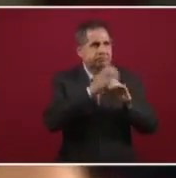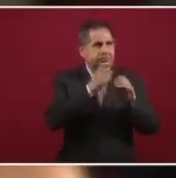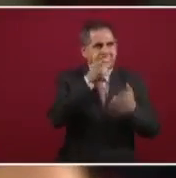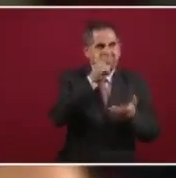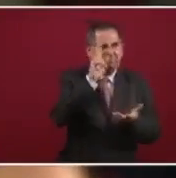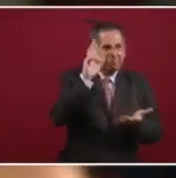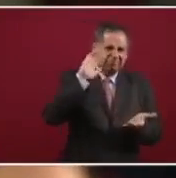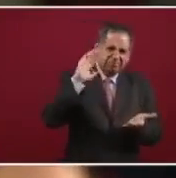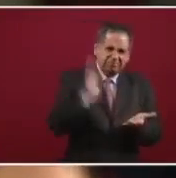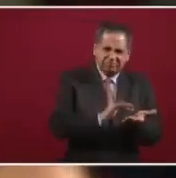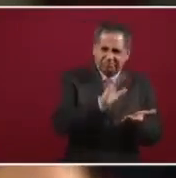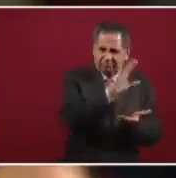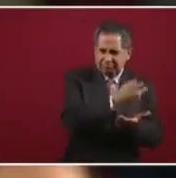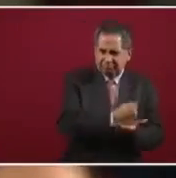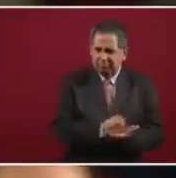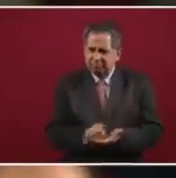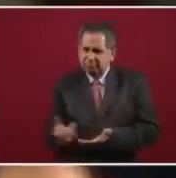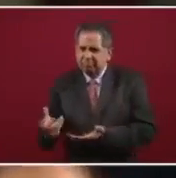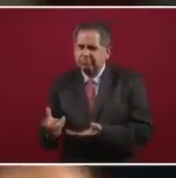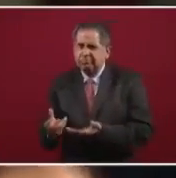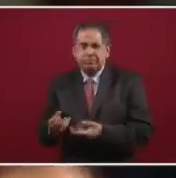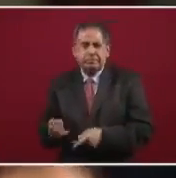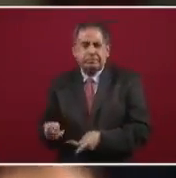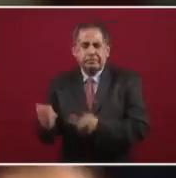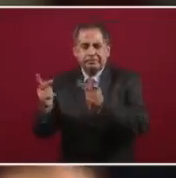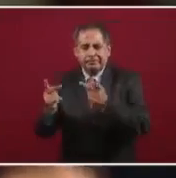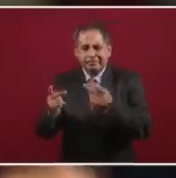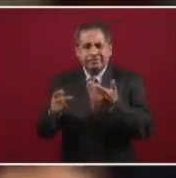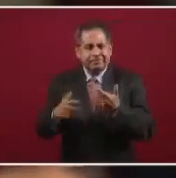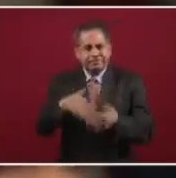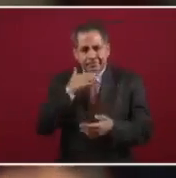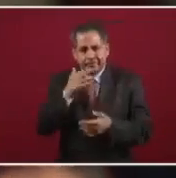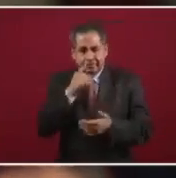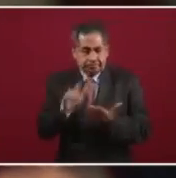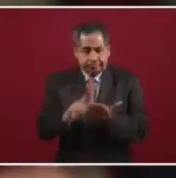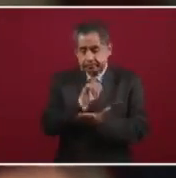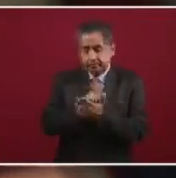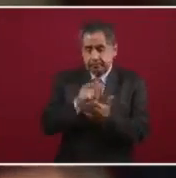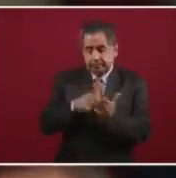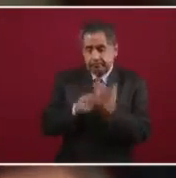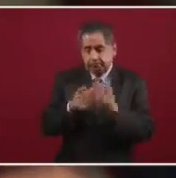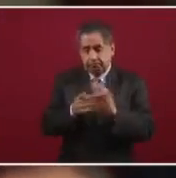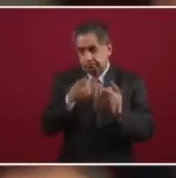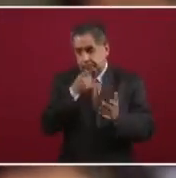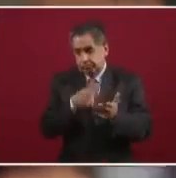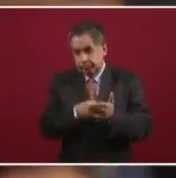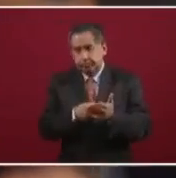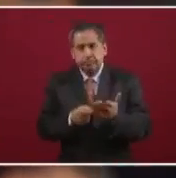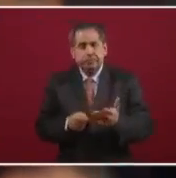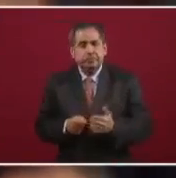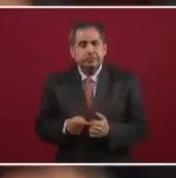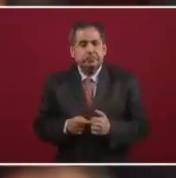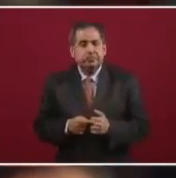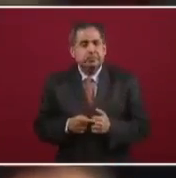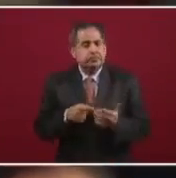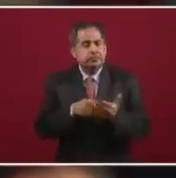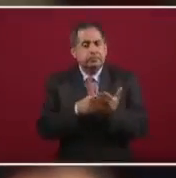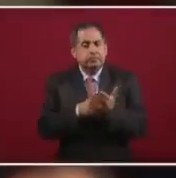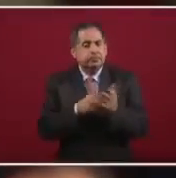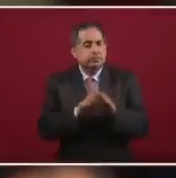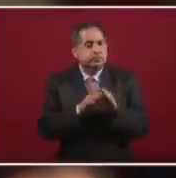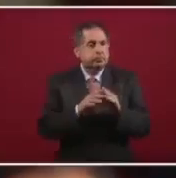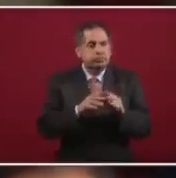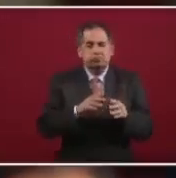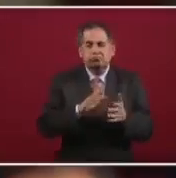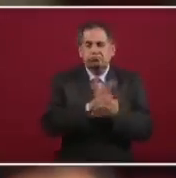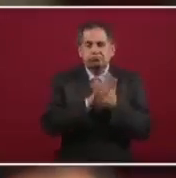debajo del precio de la materia prima. Estuvimos revisando, también la ley dice que en estos casos, usado este método por